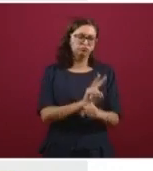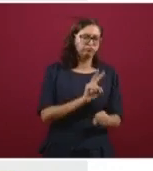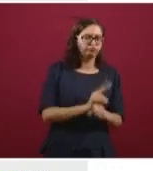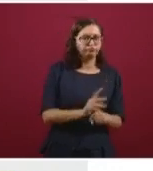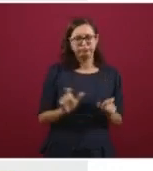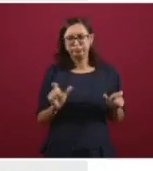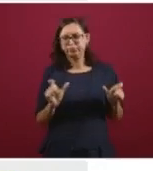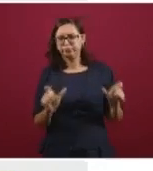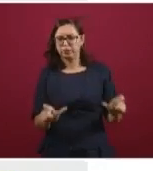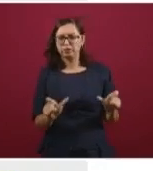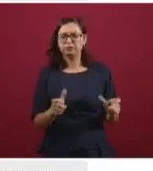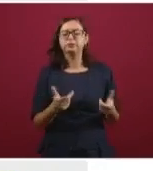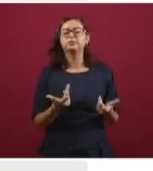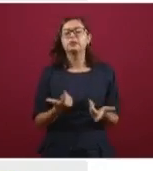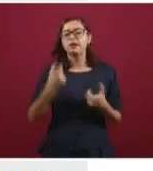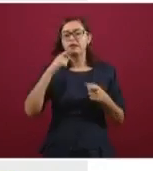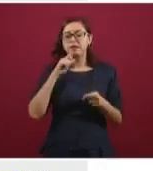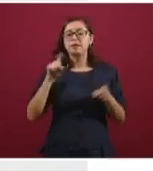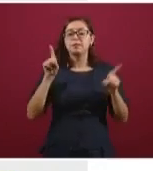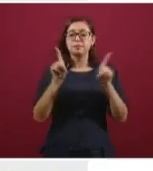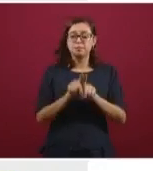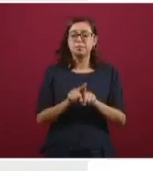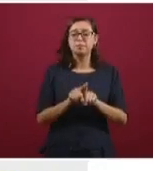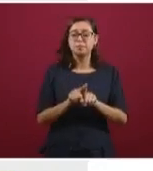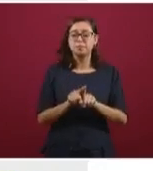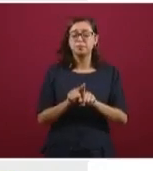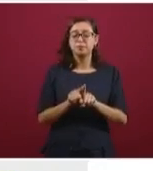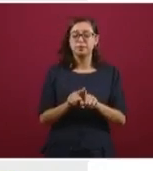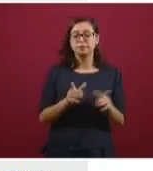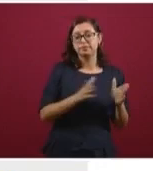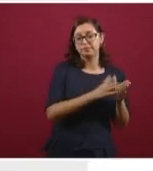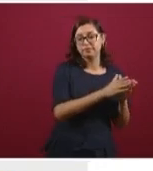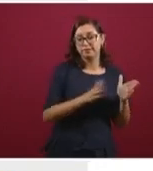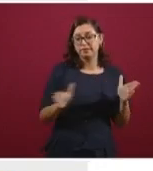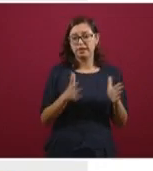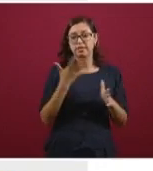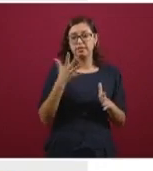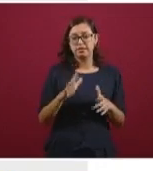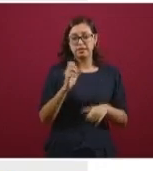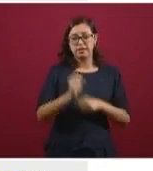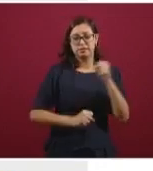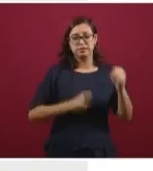de seguridad, pues también en los 10 años han adquirido